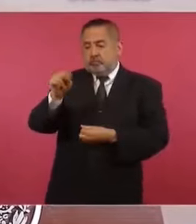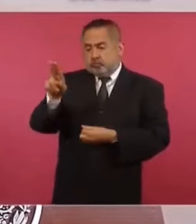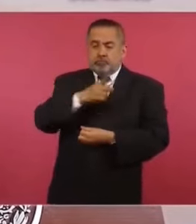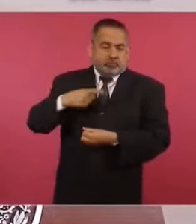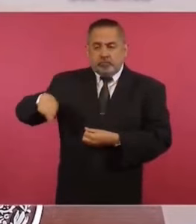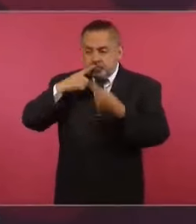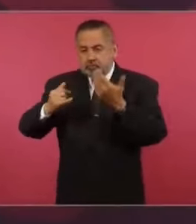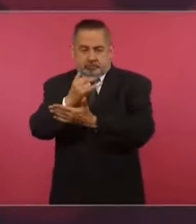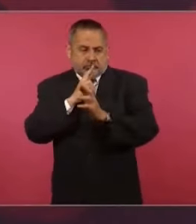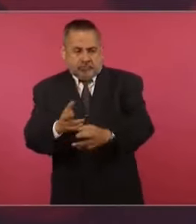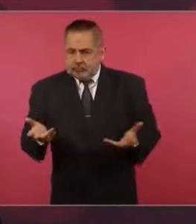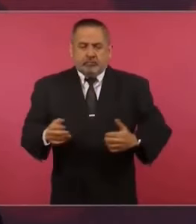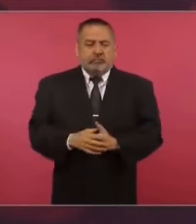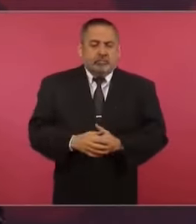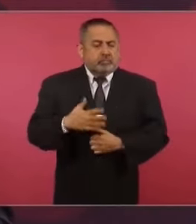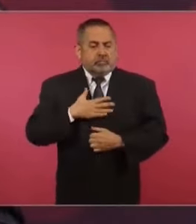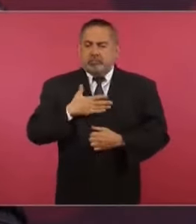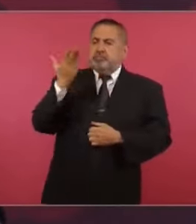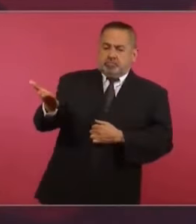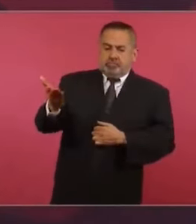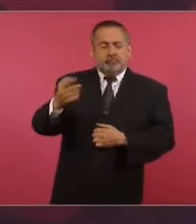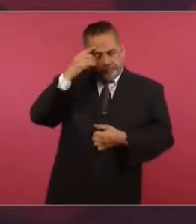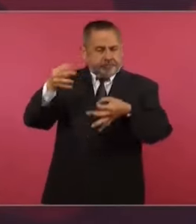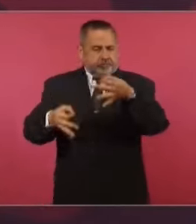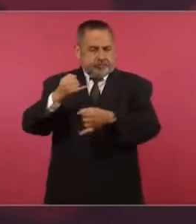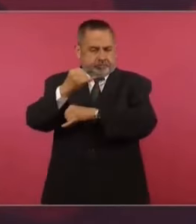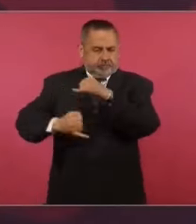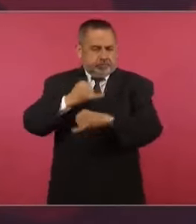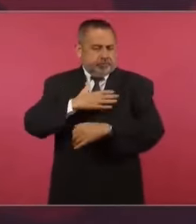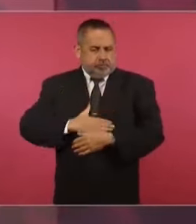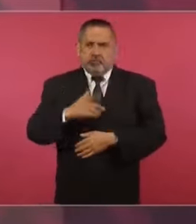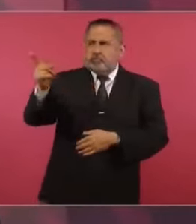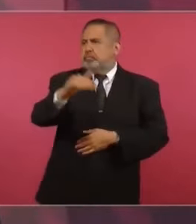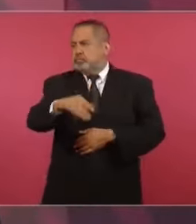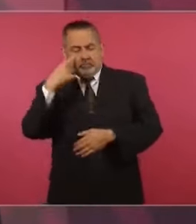Unidas. Entonces nosotros acudimos al Tribunal de Justicia,